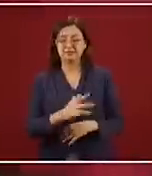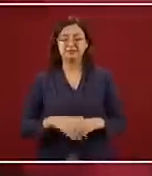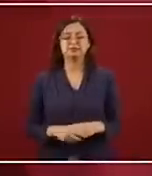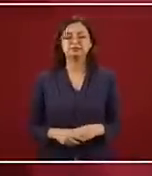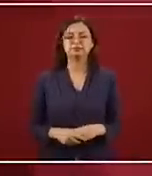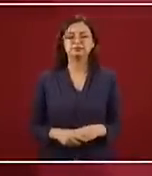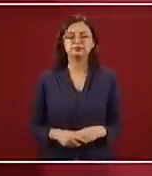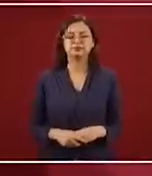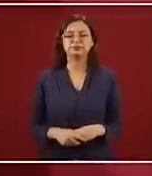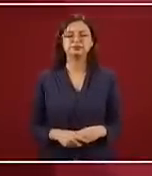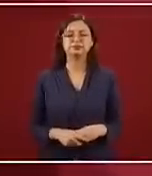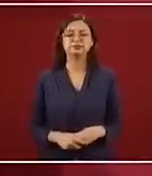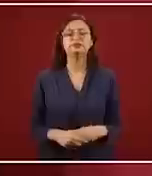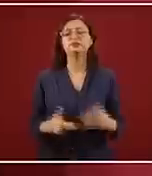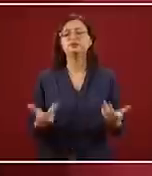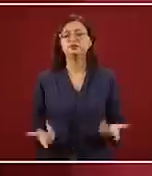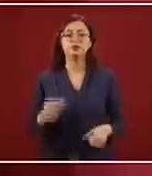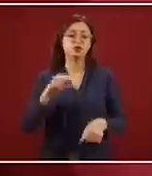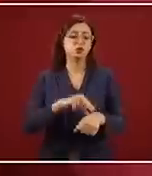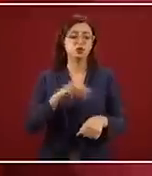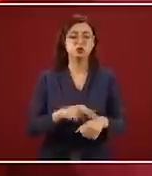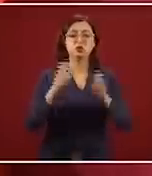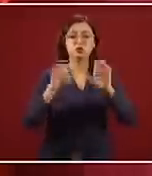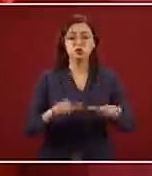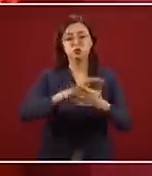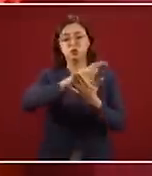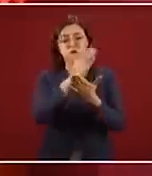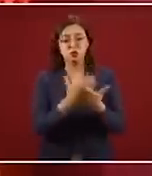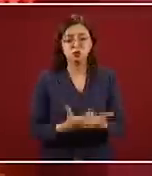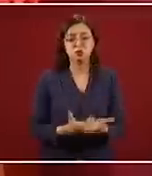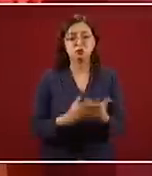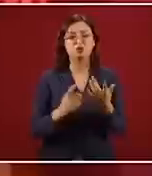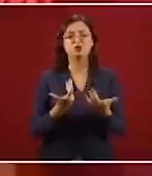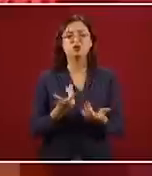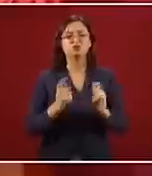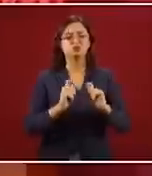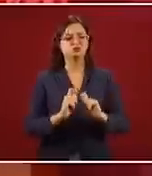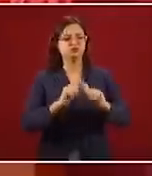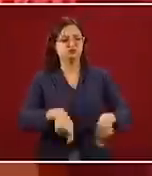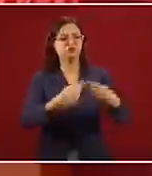en la contratación de servicios, que le llaman subrogar servicios,